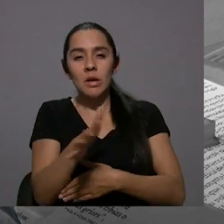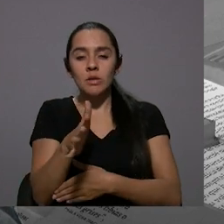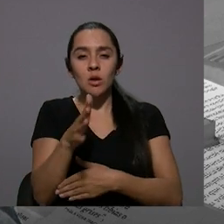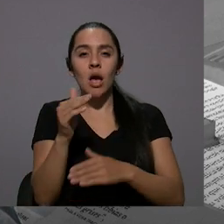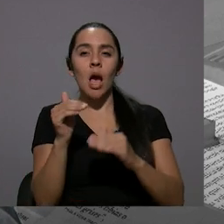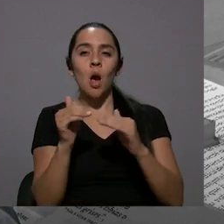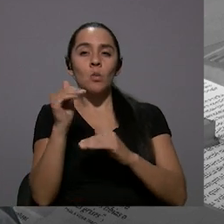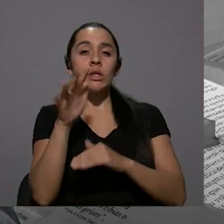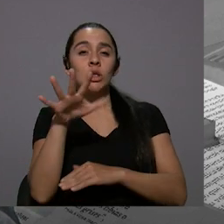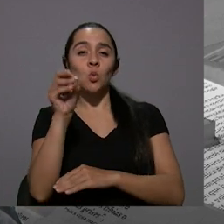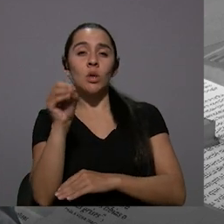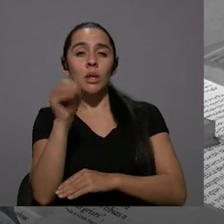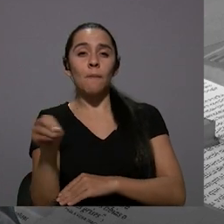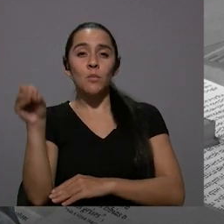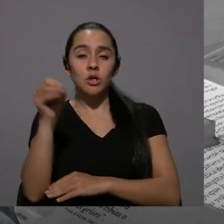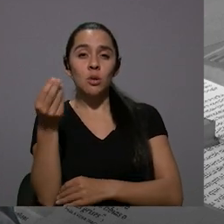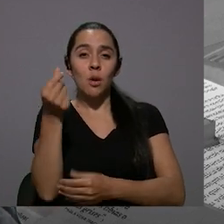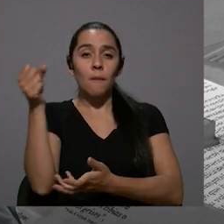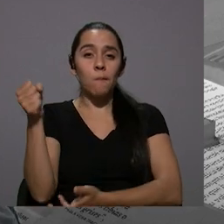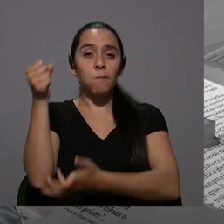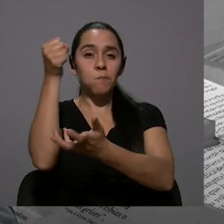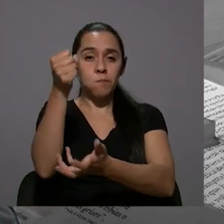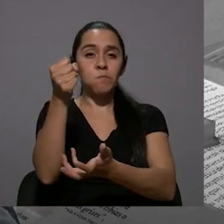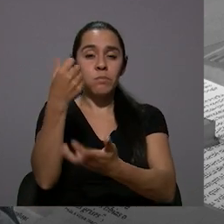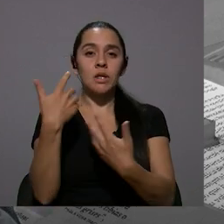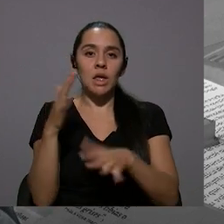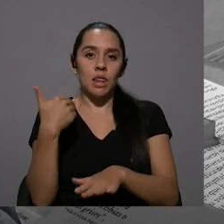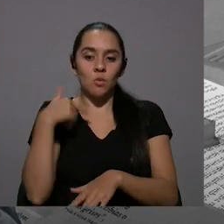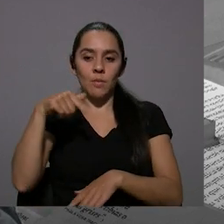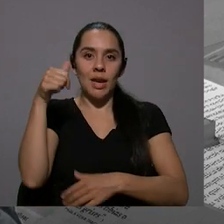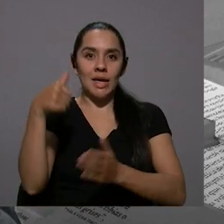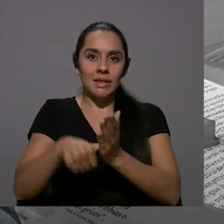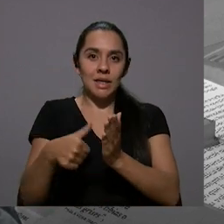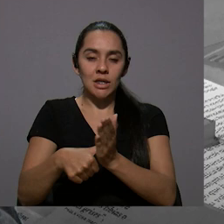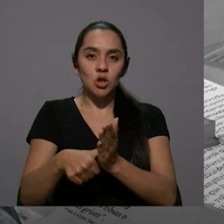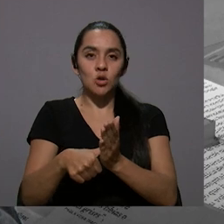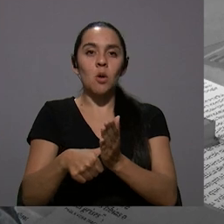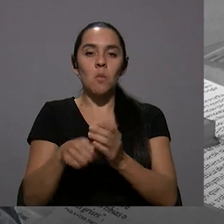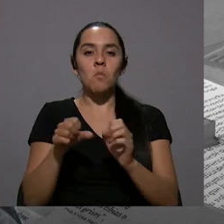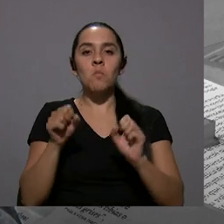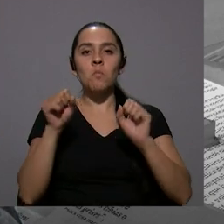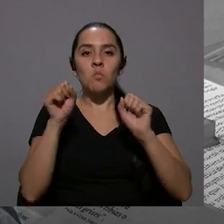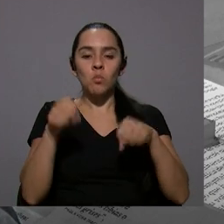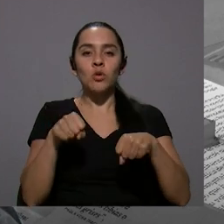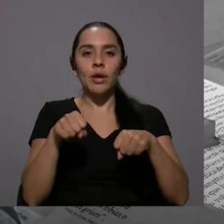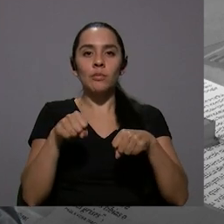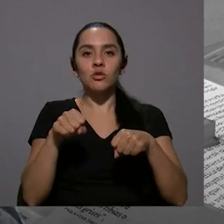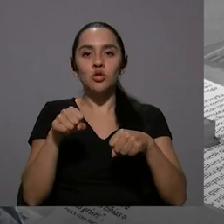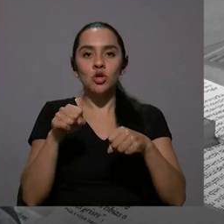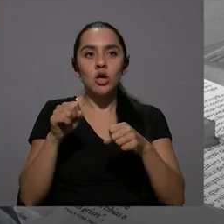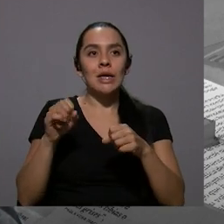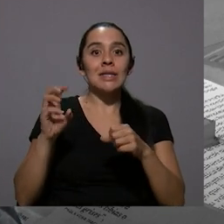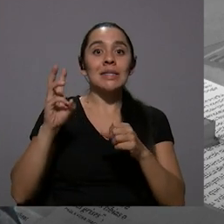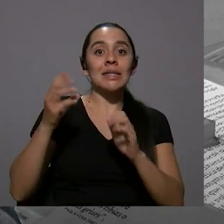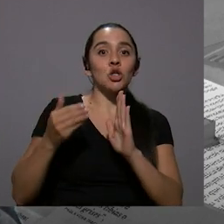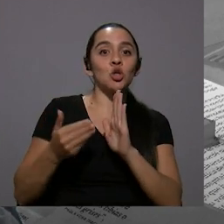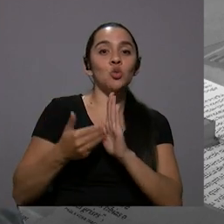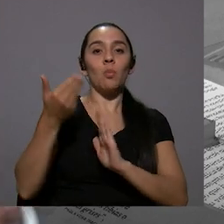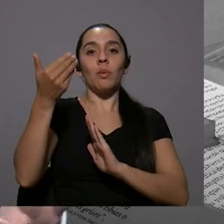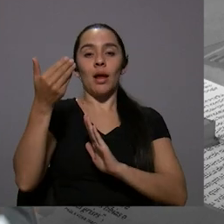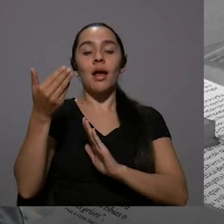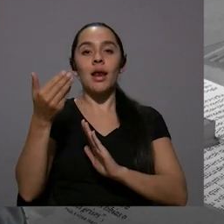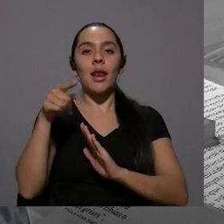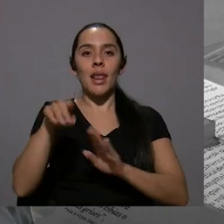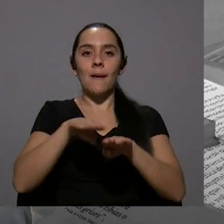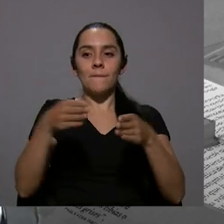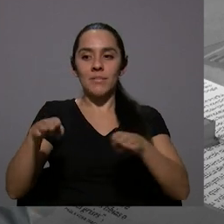aumentando un 50% presupuesto que ya tuvimos para esta elección vamos a sextuplicar la cantidad de mesas porque eso